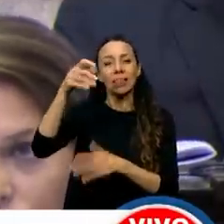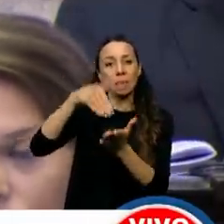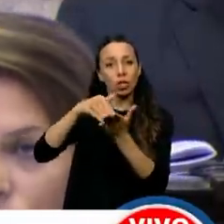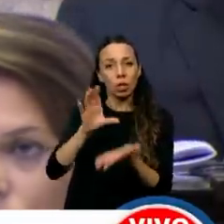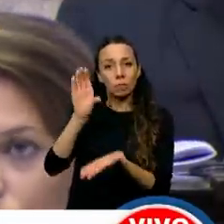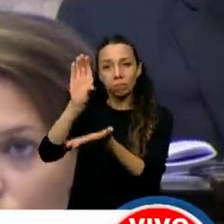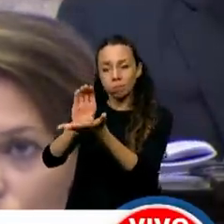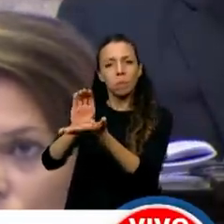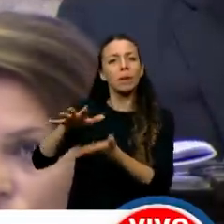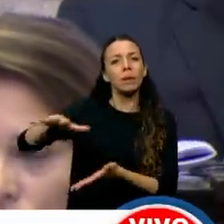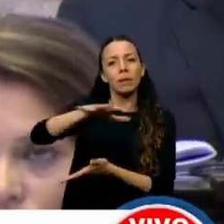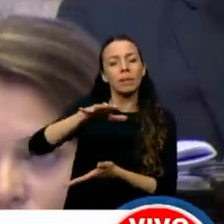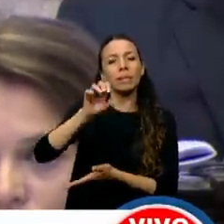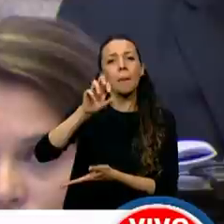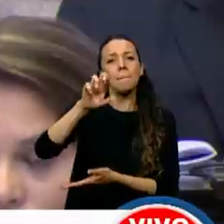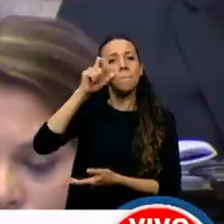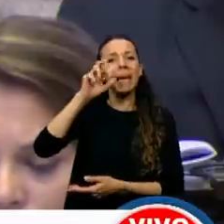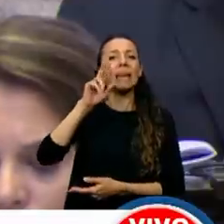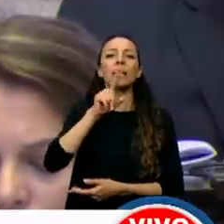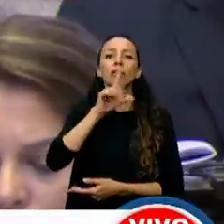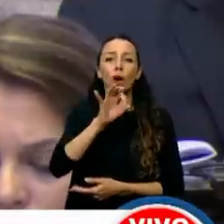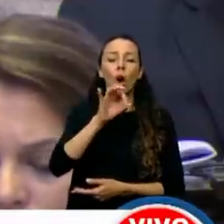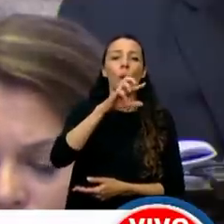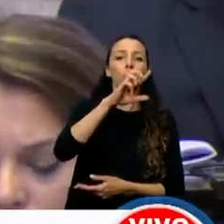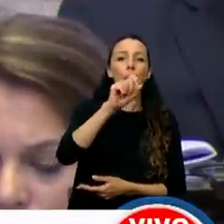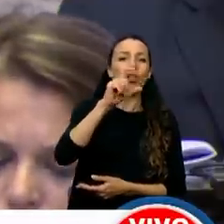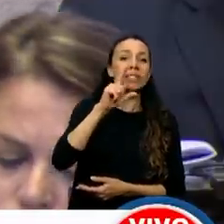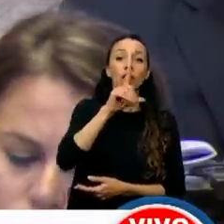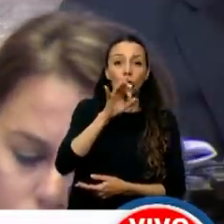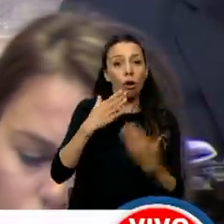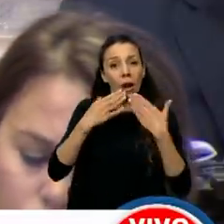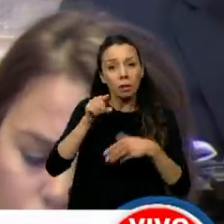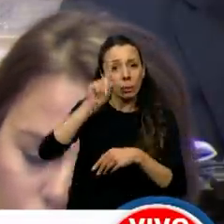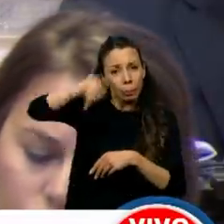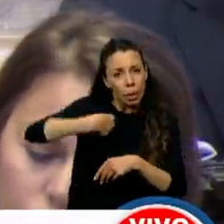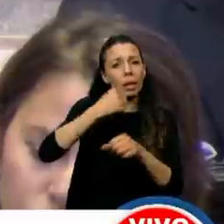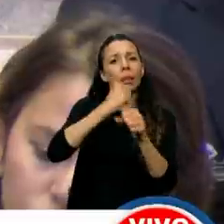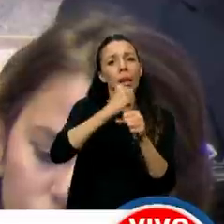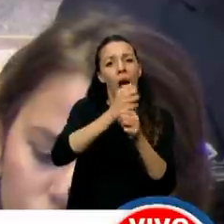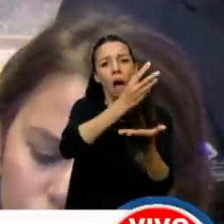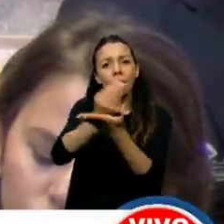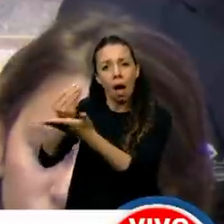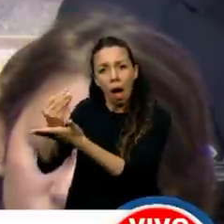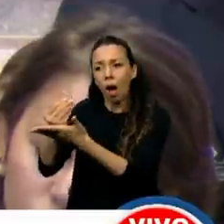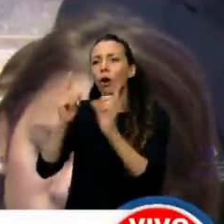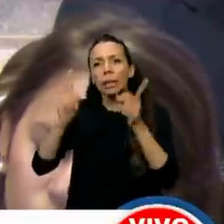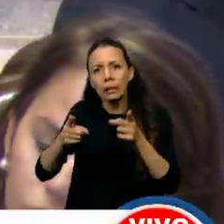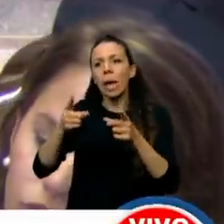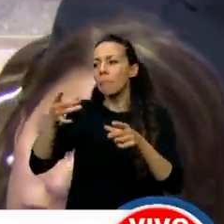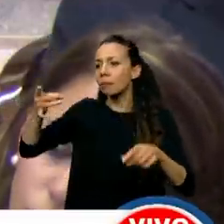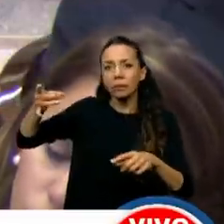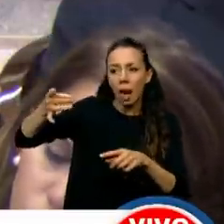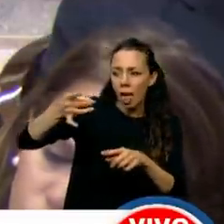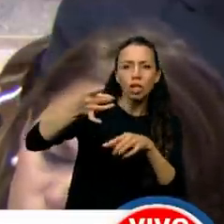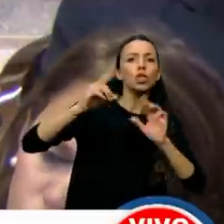perico pósito significa trabajo significa el fortalecimiento de cada una de las ciudades por las que transitará pero